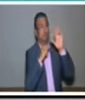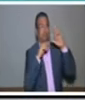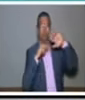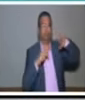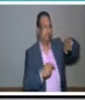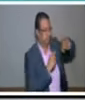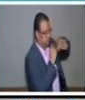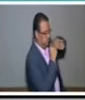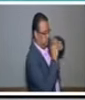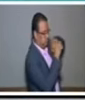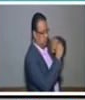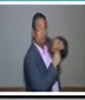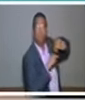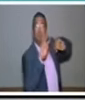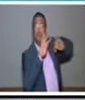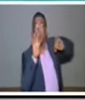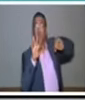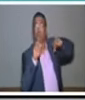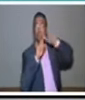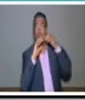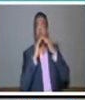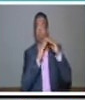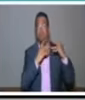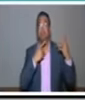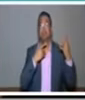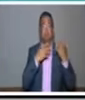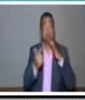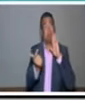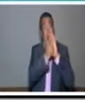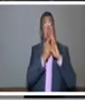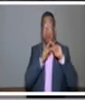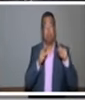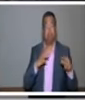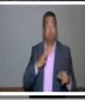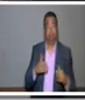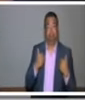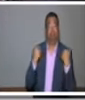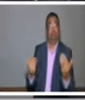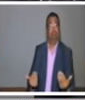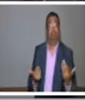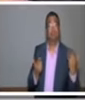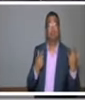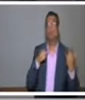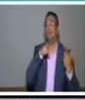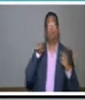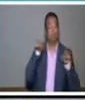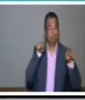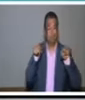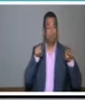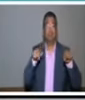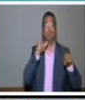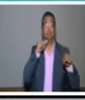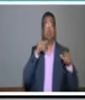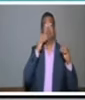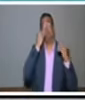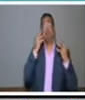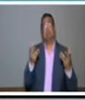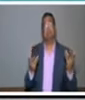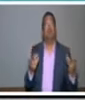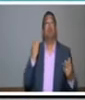que se aprueben los legisladores del Partido Independentista. El proyecto que yo radiqué, mis populares no han querido hacer absolutamente nada con eso.